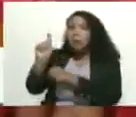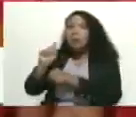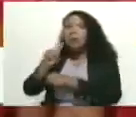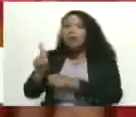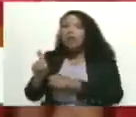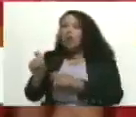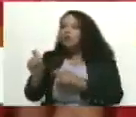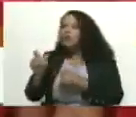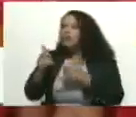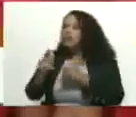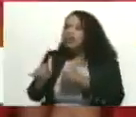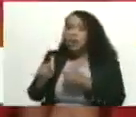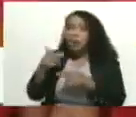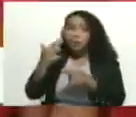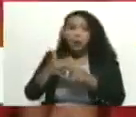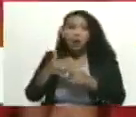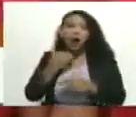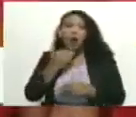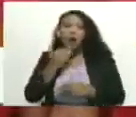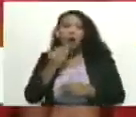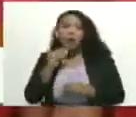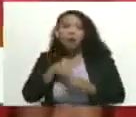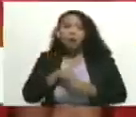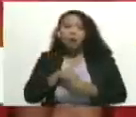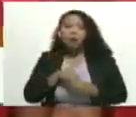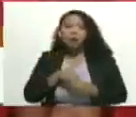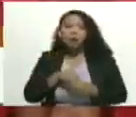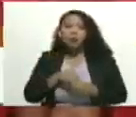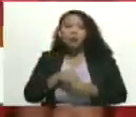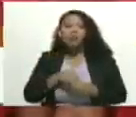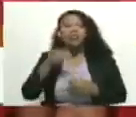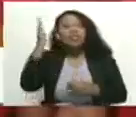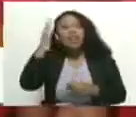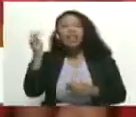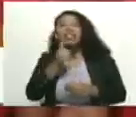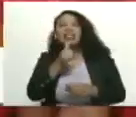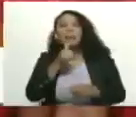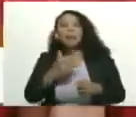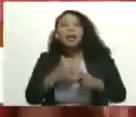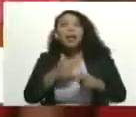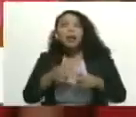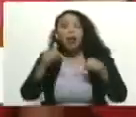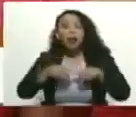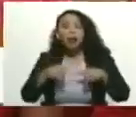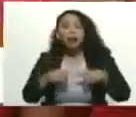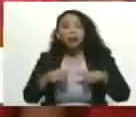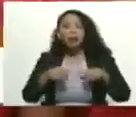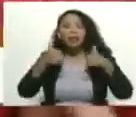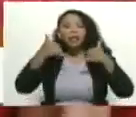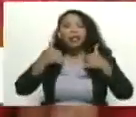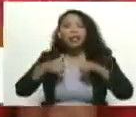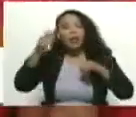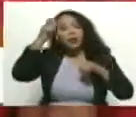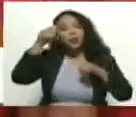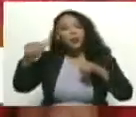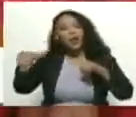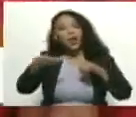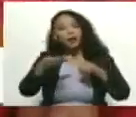Sus hijos no corren peligro si aquí invaden este país. ¿Saben quién corre peligro aquí? Los hijos del pueblo.